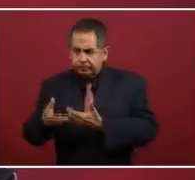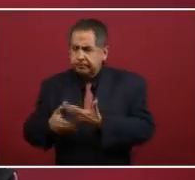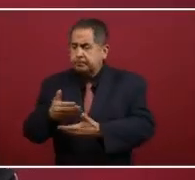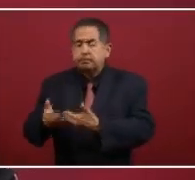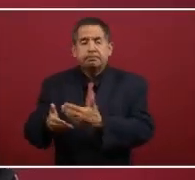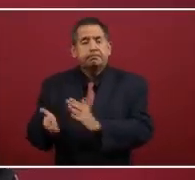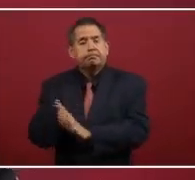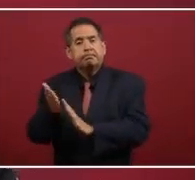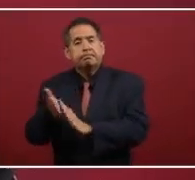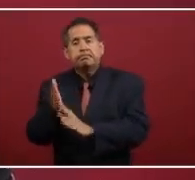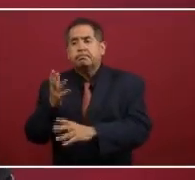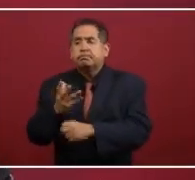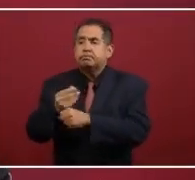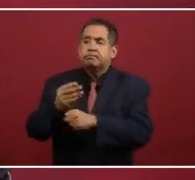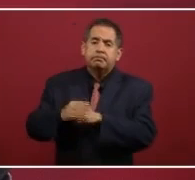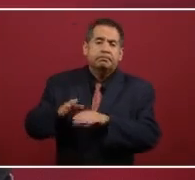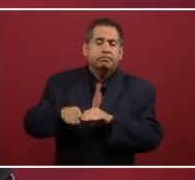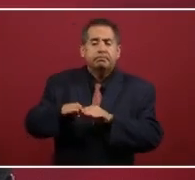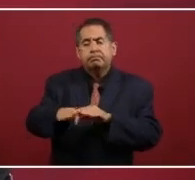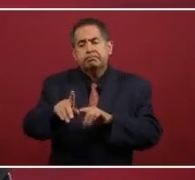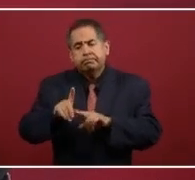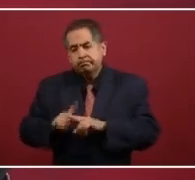construcción de los caminos